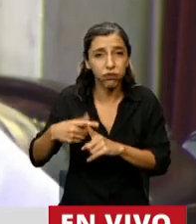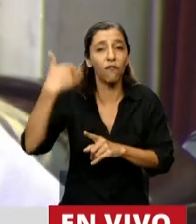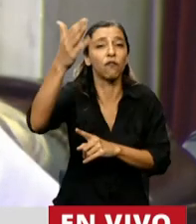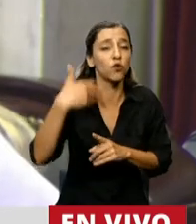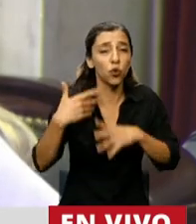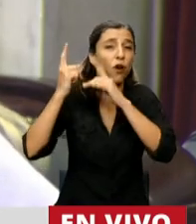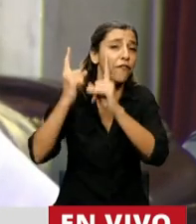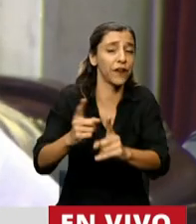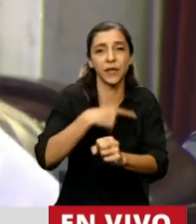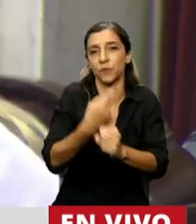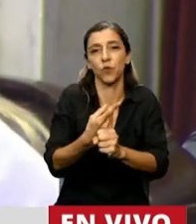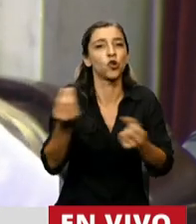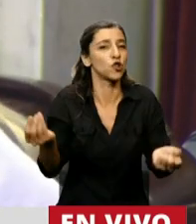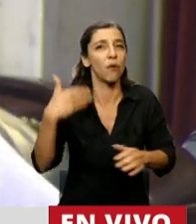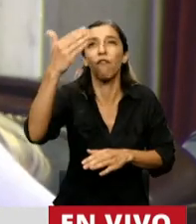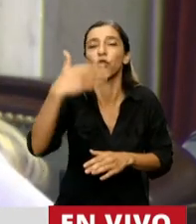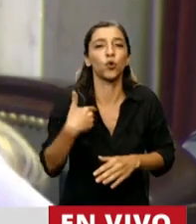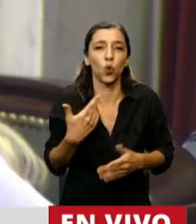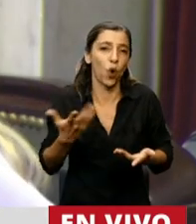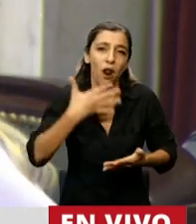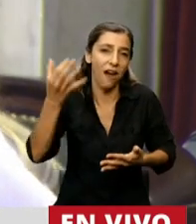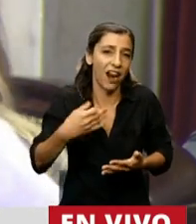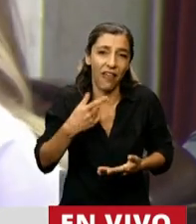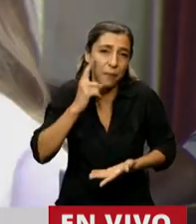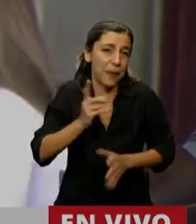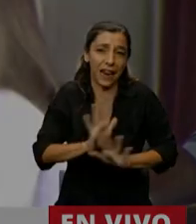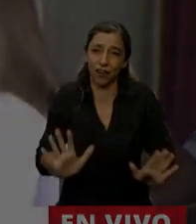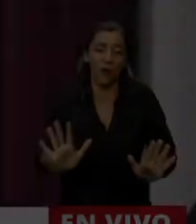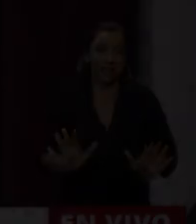también el futuro de nuestro país está en serios riesgos. Muchas gracias. Gracias, diputada.